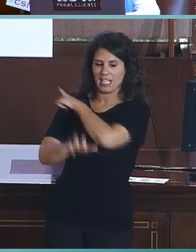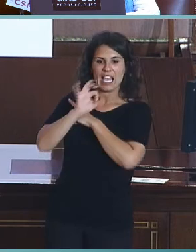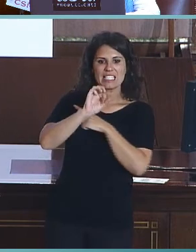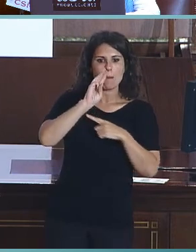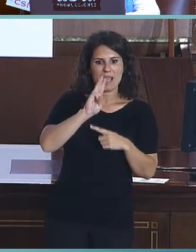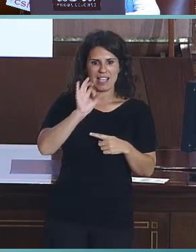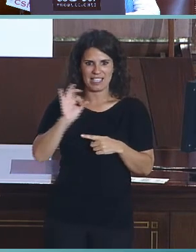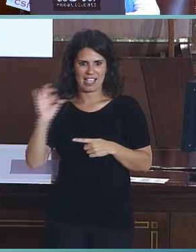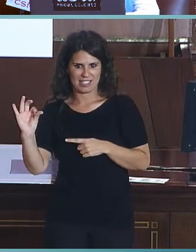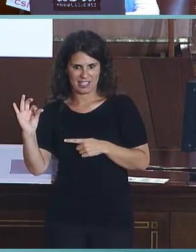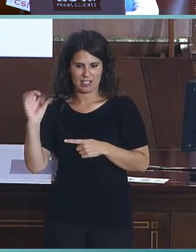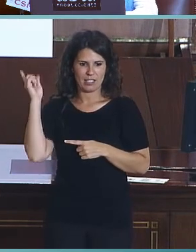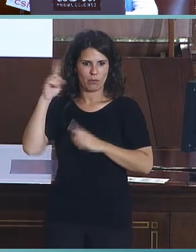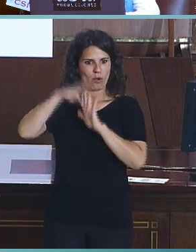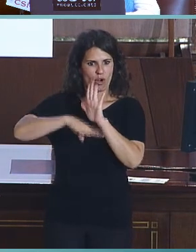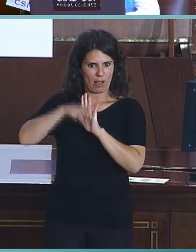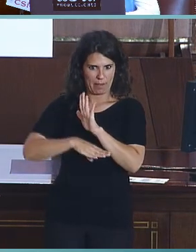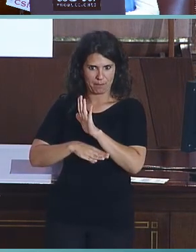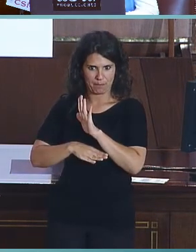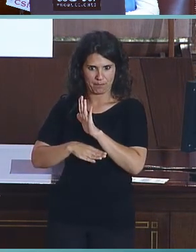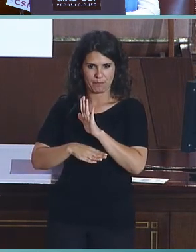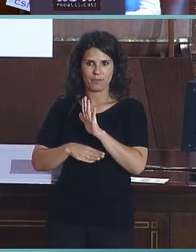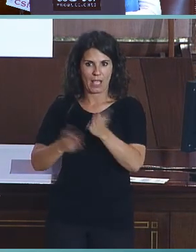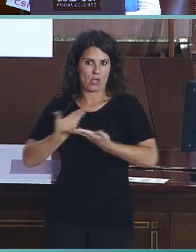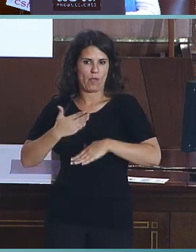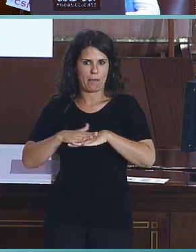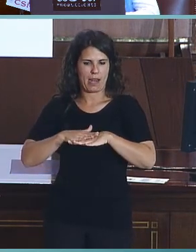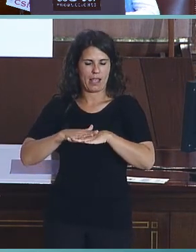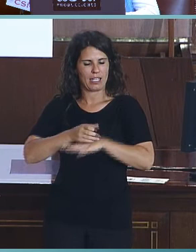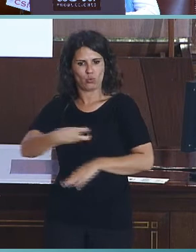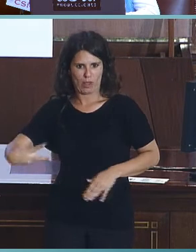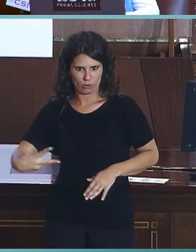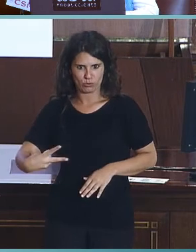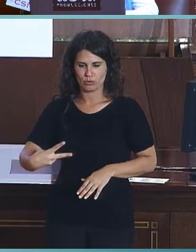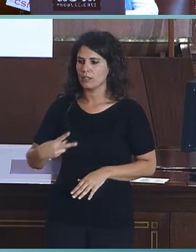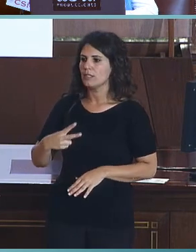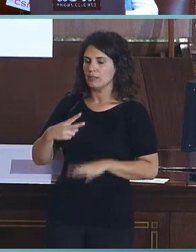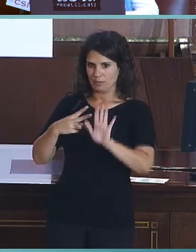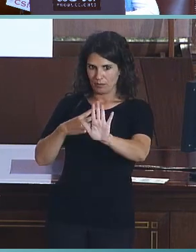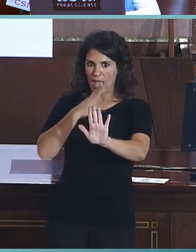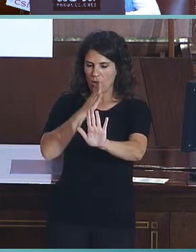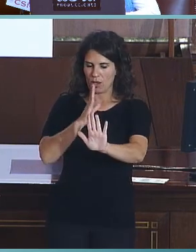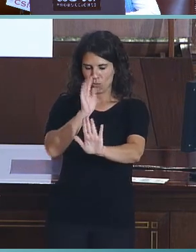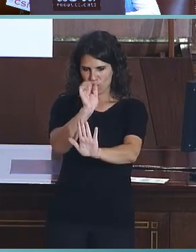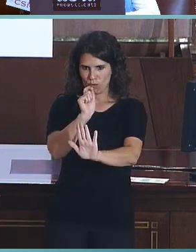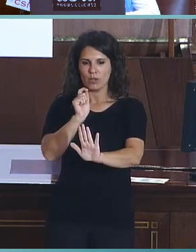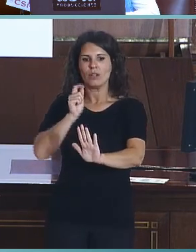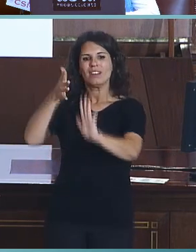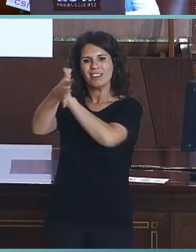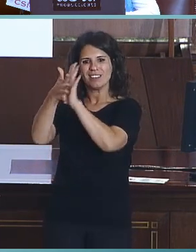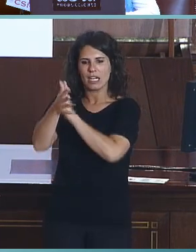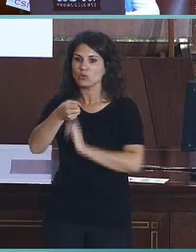SPSS. Bien, y aquí, a partir de ahora, algunos comentarios sobre los resultados, las